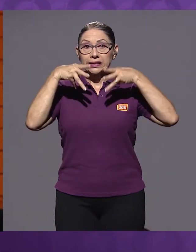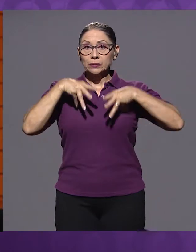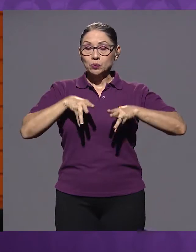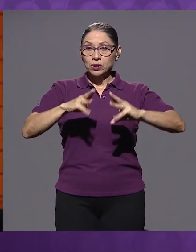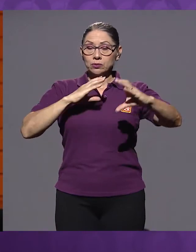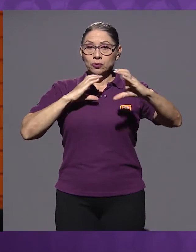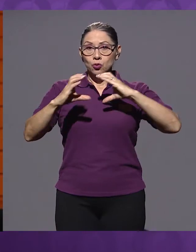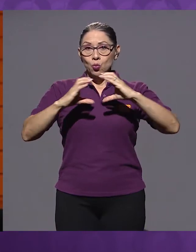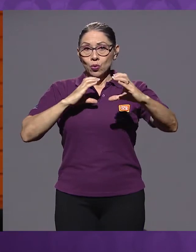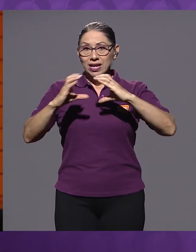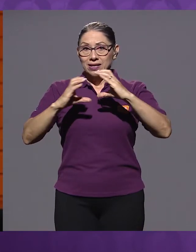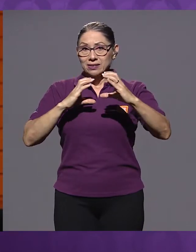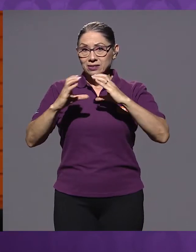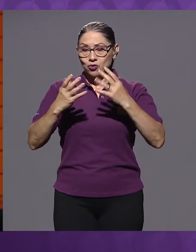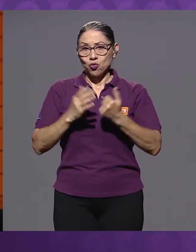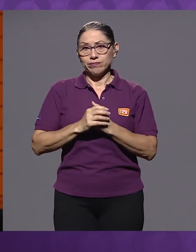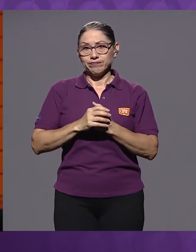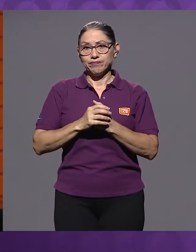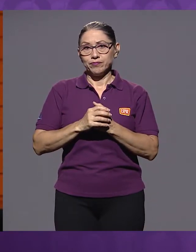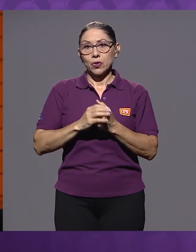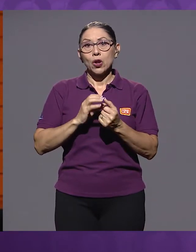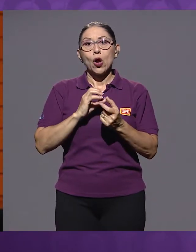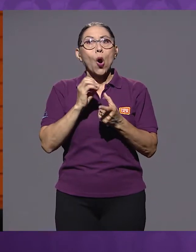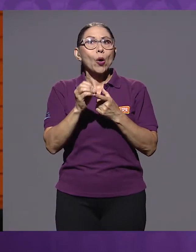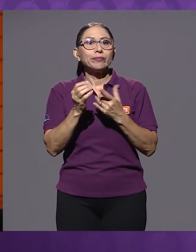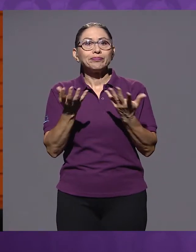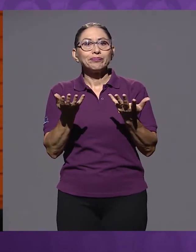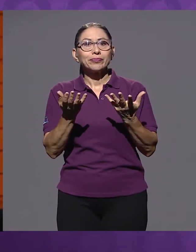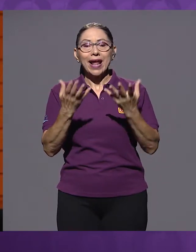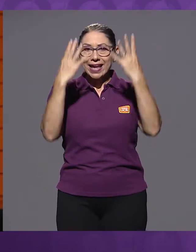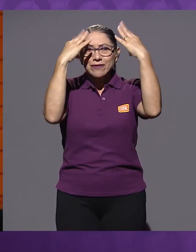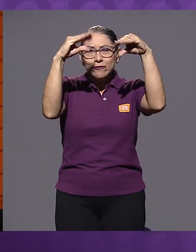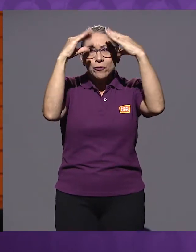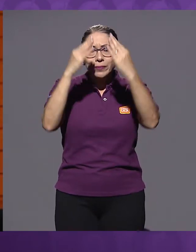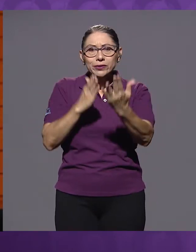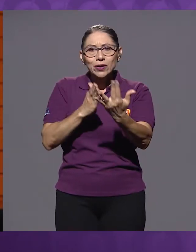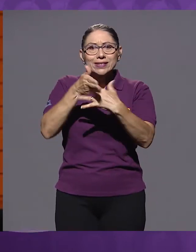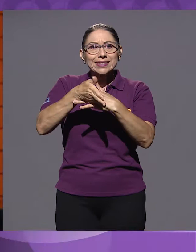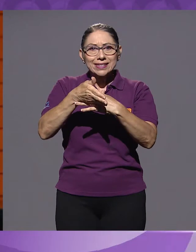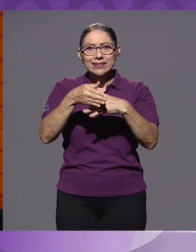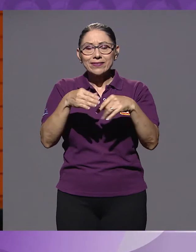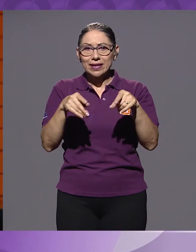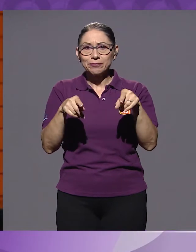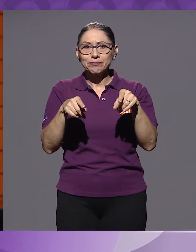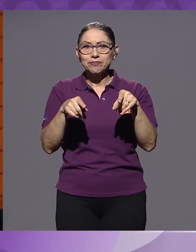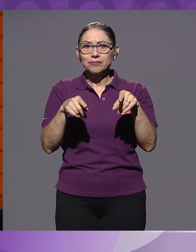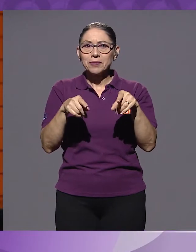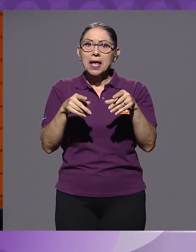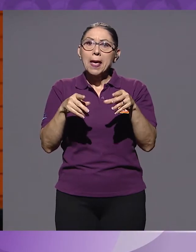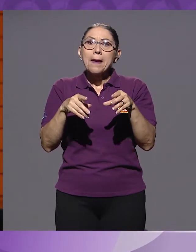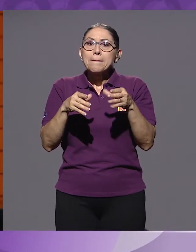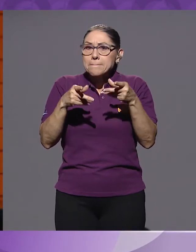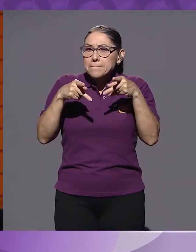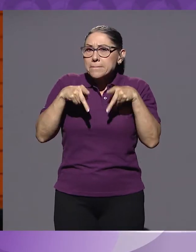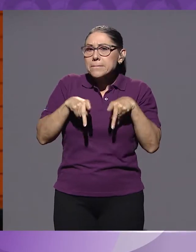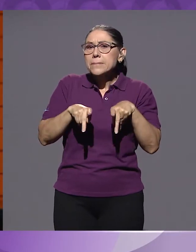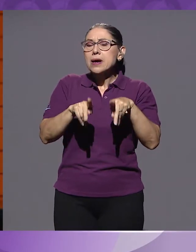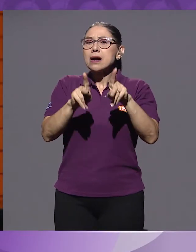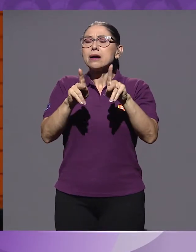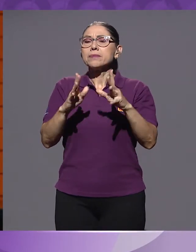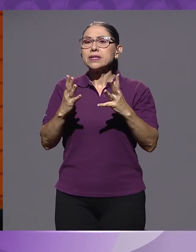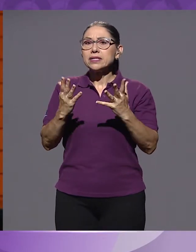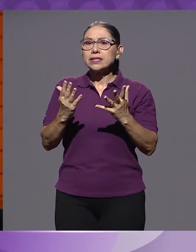Los medios de comunicación o una información accesible va a permitir también o